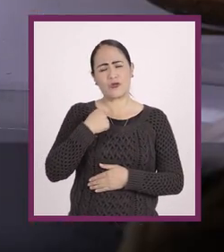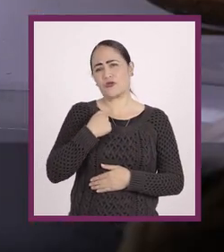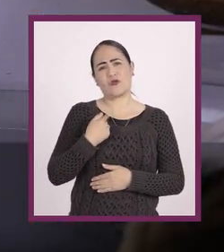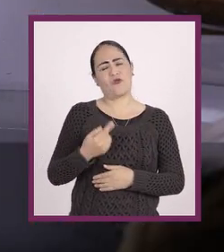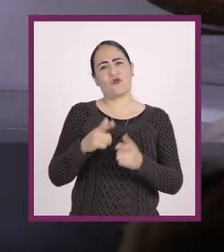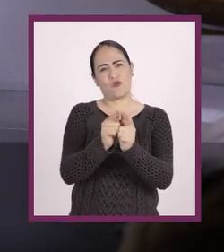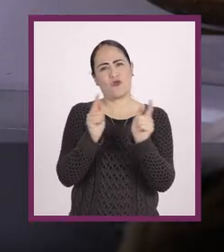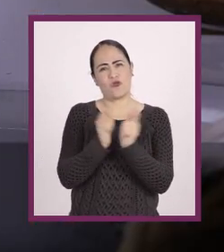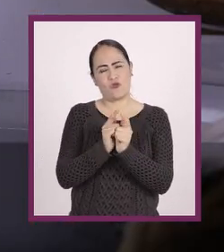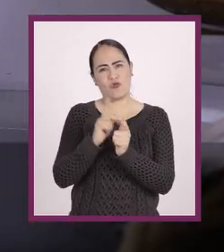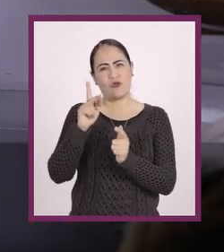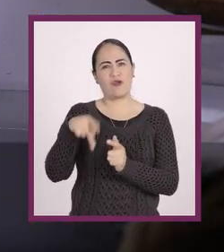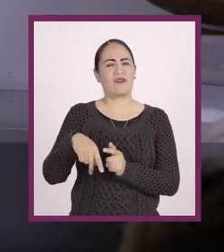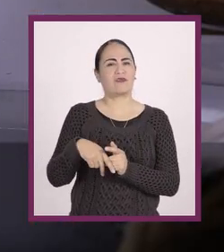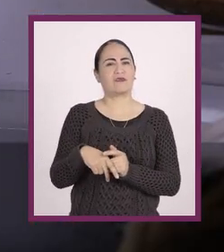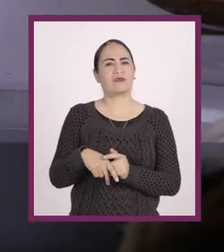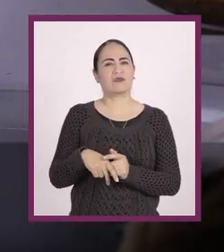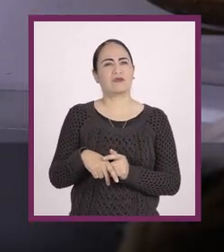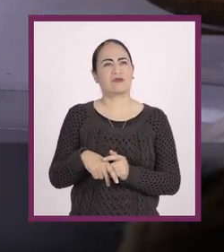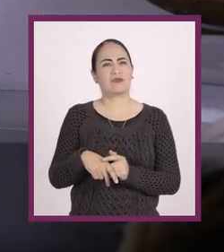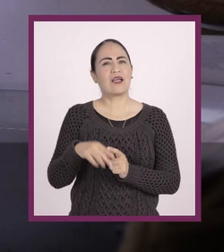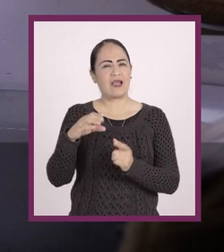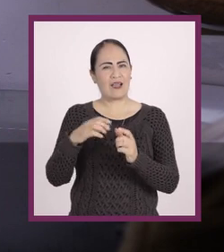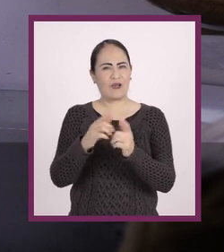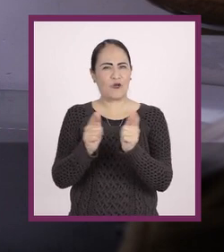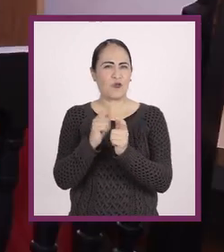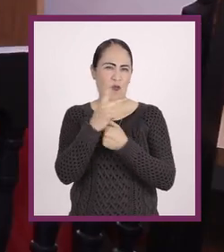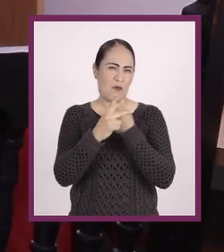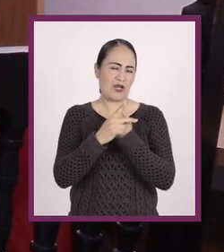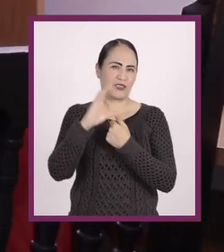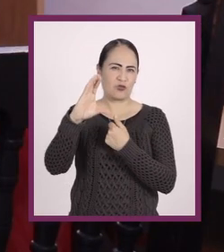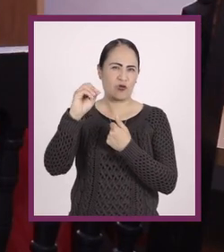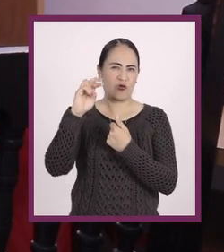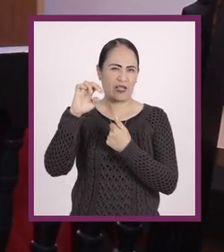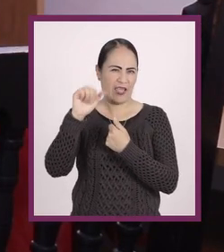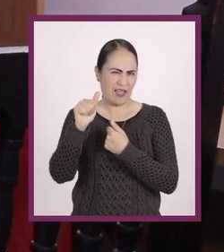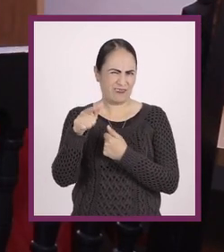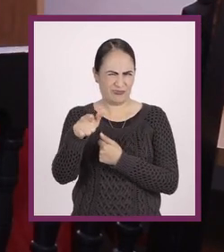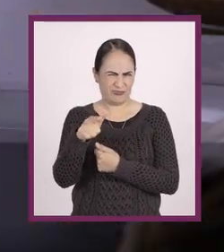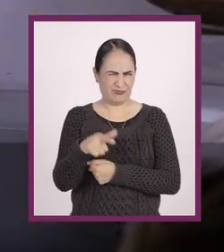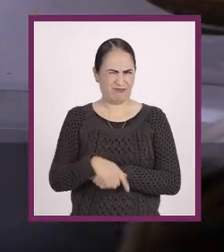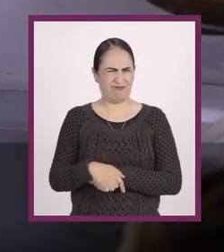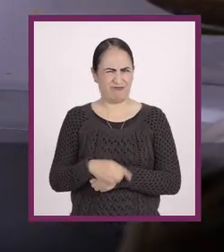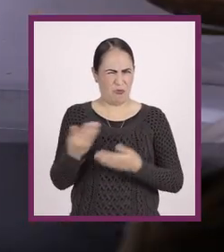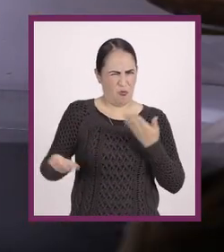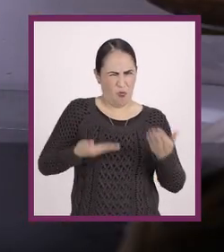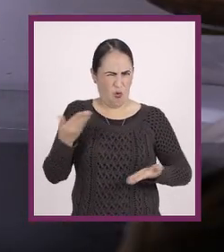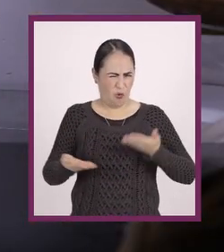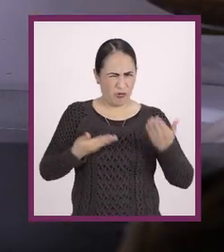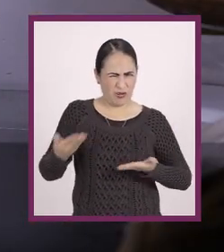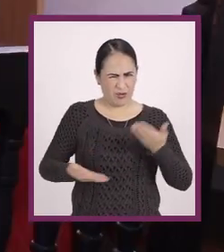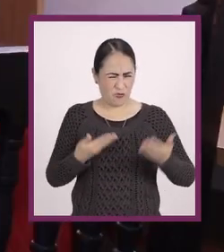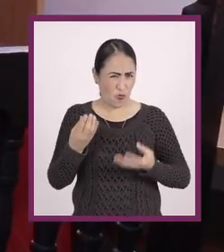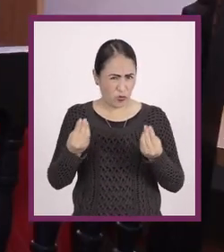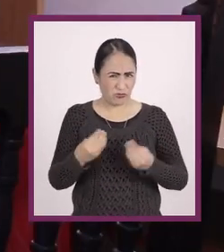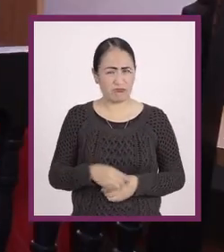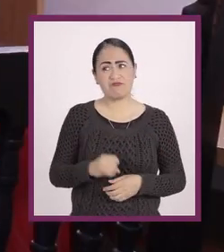con mi banda de keiko favorita en la escucha todo el día y que tiene no es demasiado